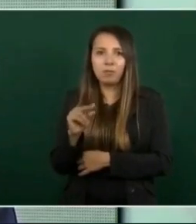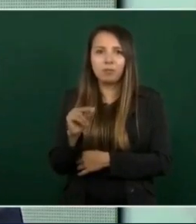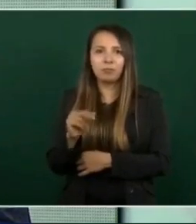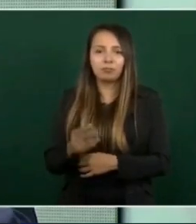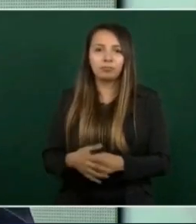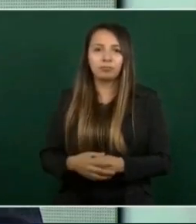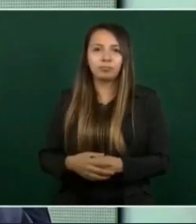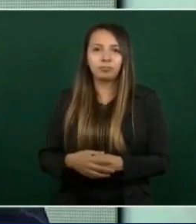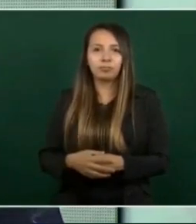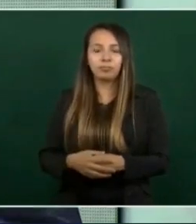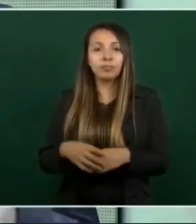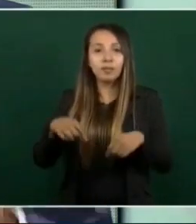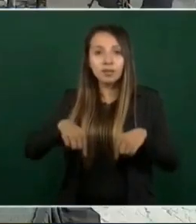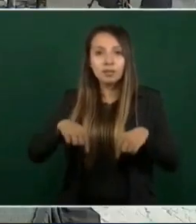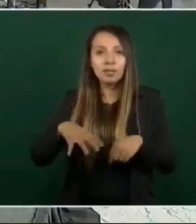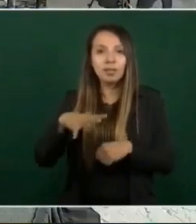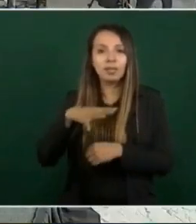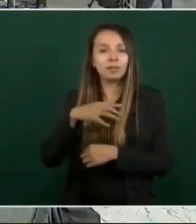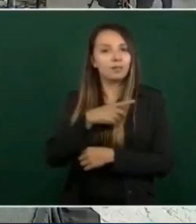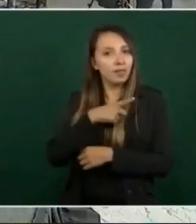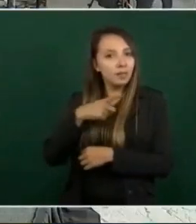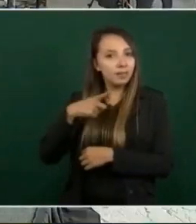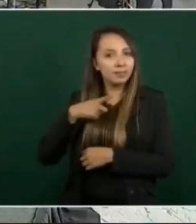aquí tenemos qué